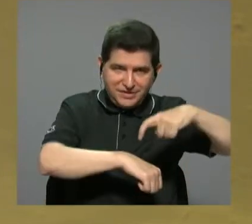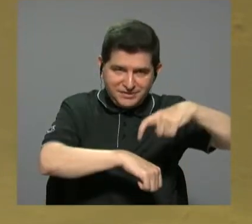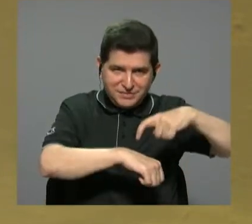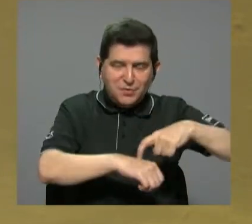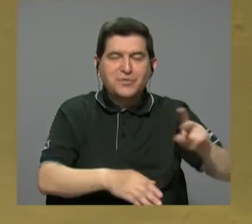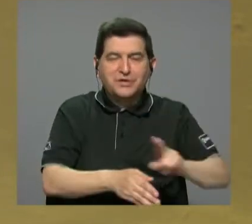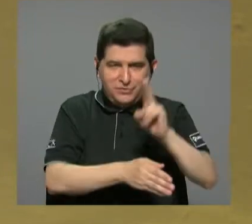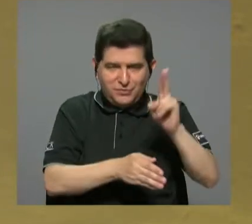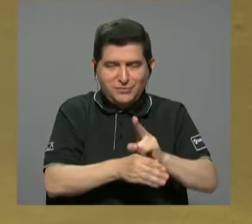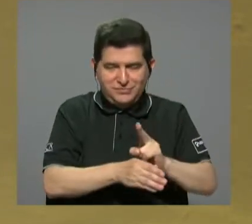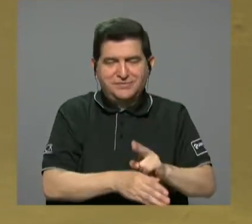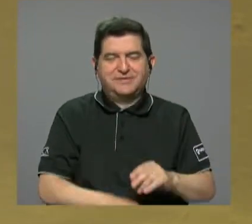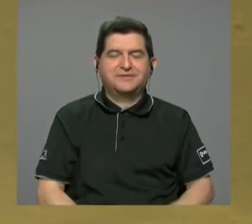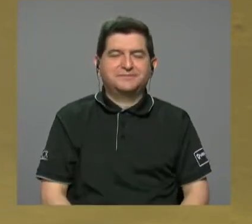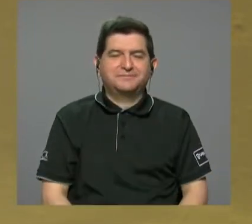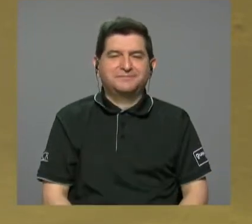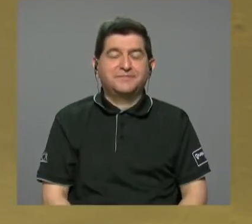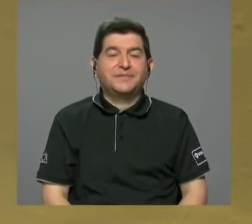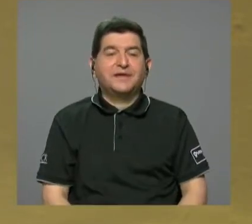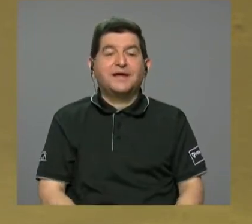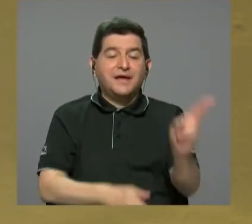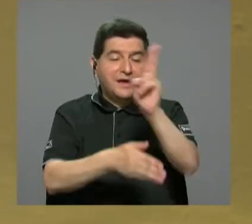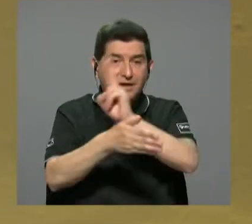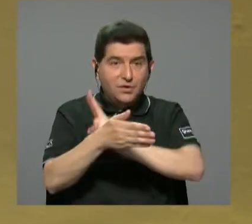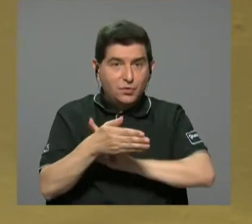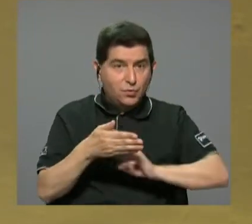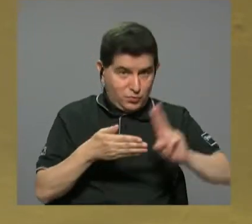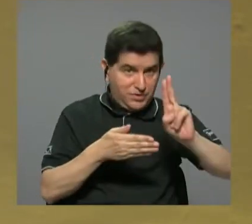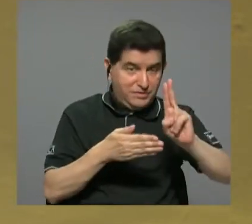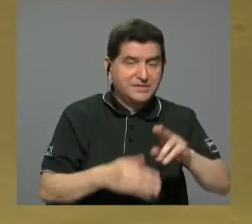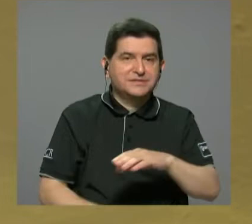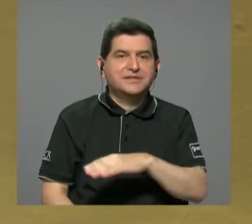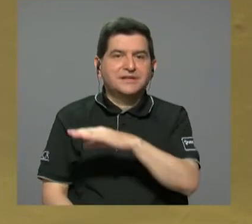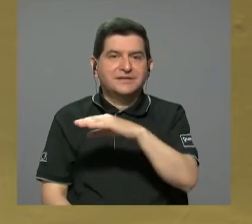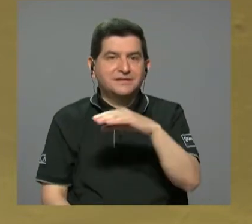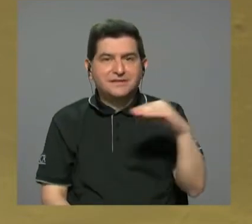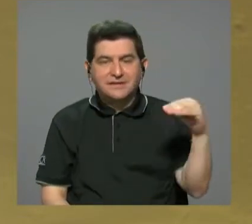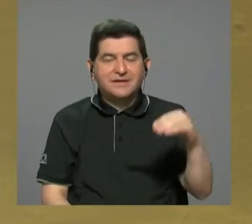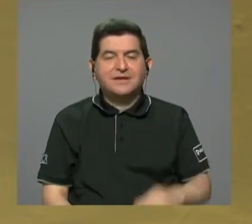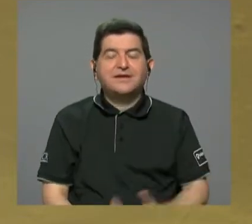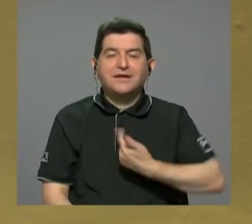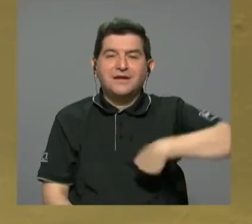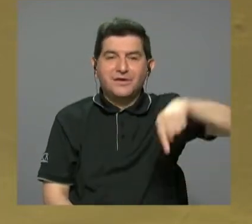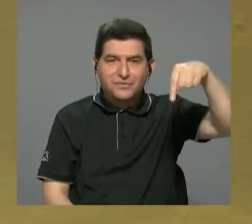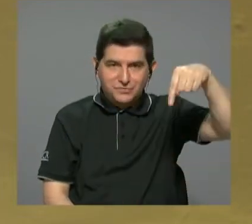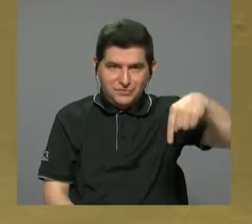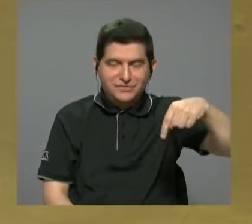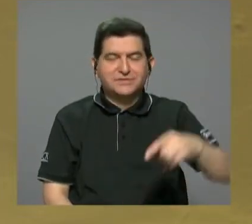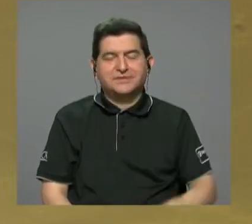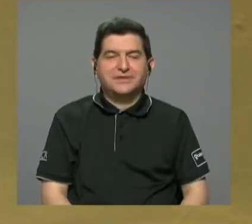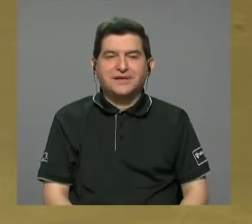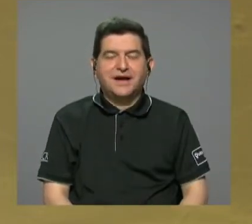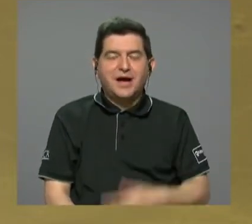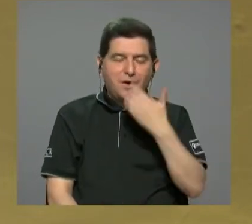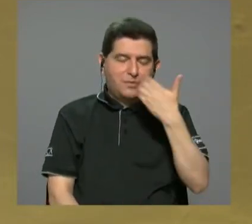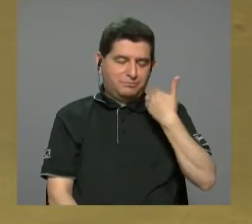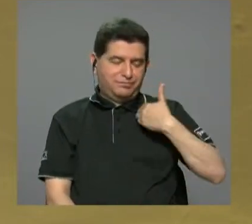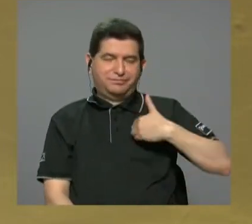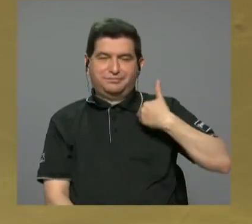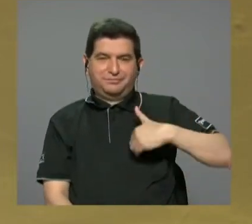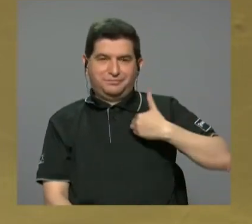en estos años. En la universidad y tenemos el